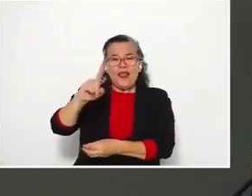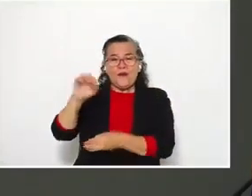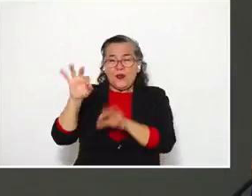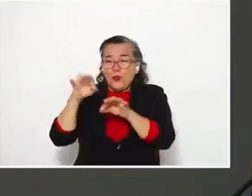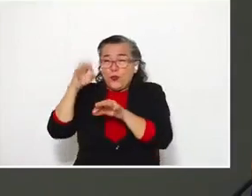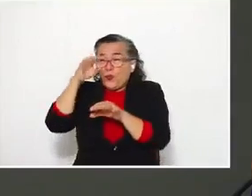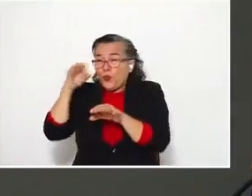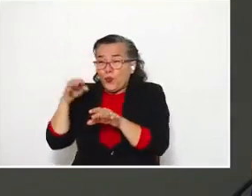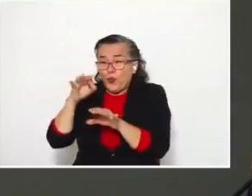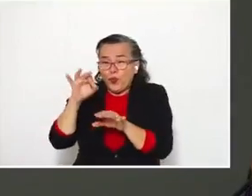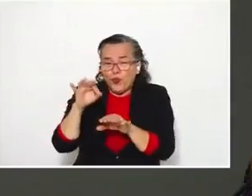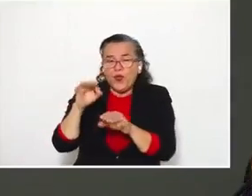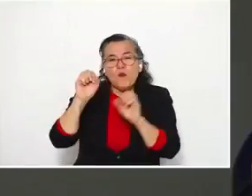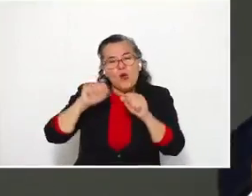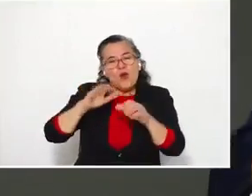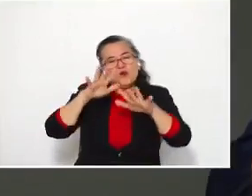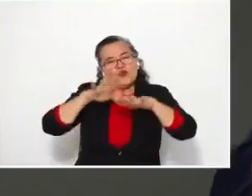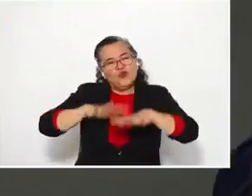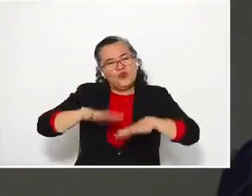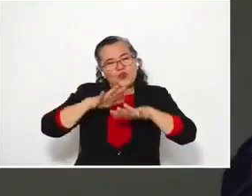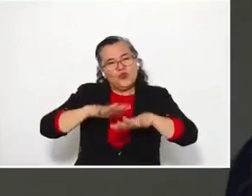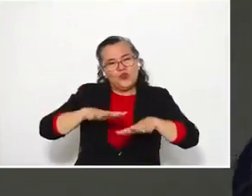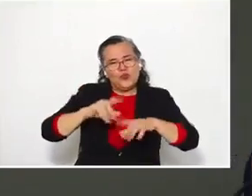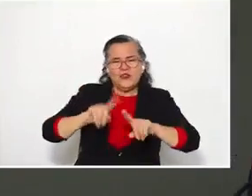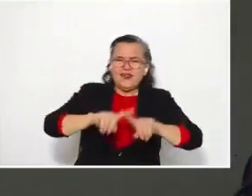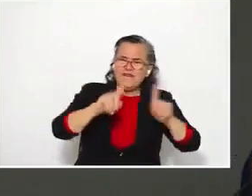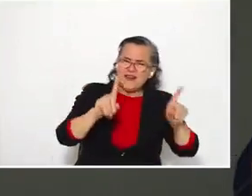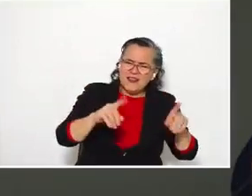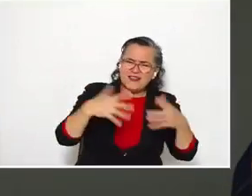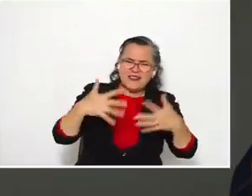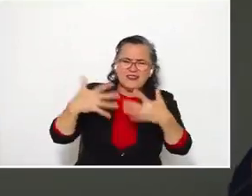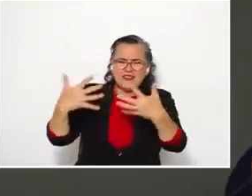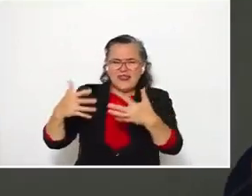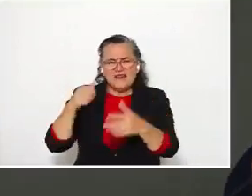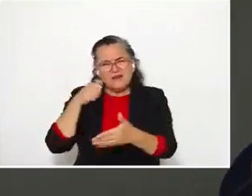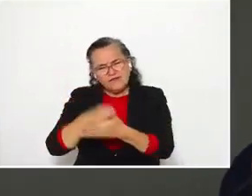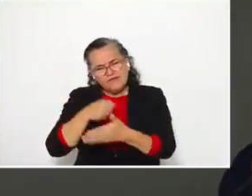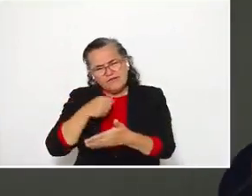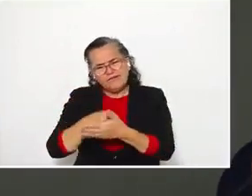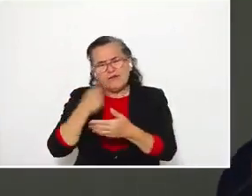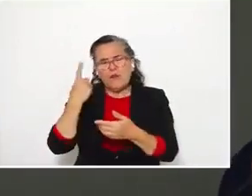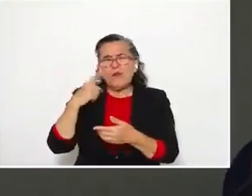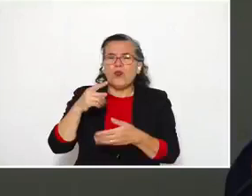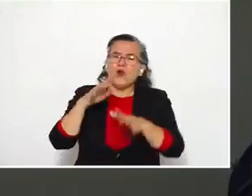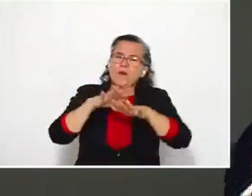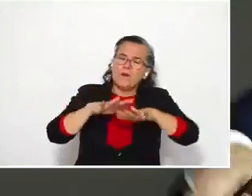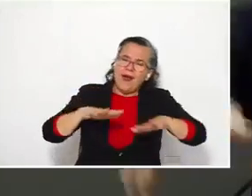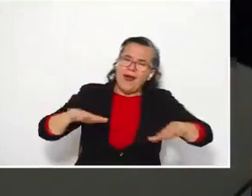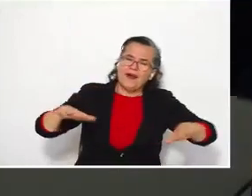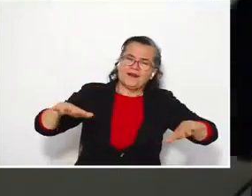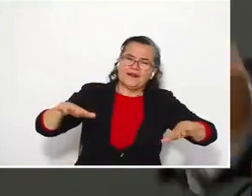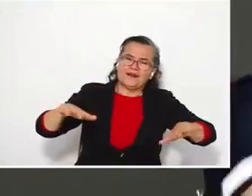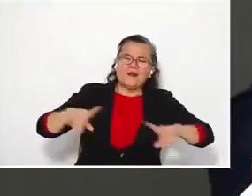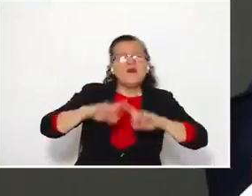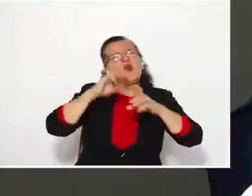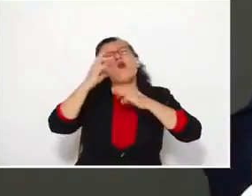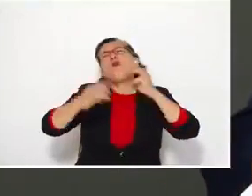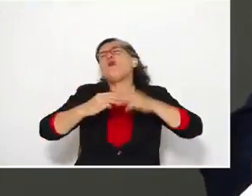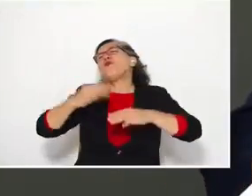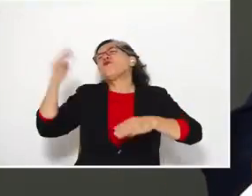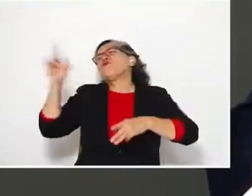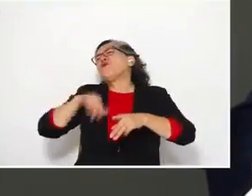las diferencias, las guerras y luchar por un mundo de paz, un mundo de armonía. Y a mí me dicen: pero el mundo siempre fue